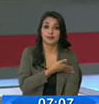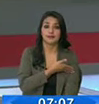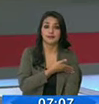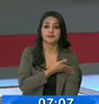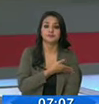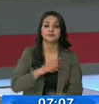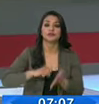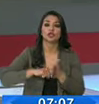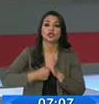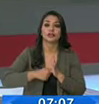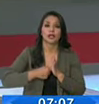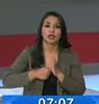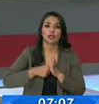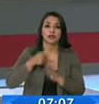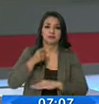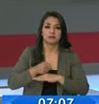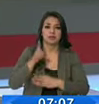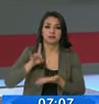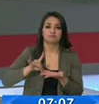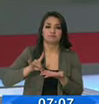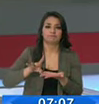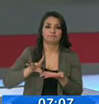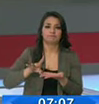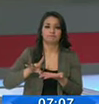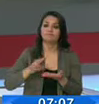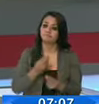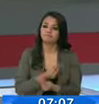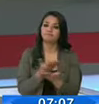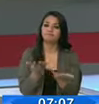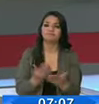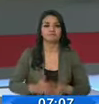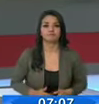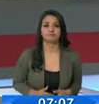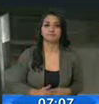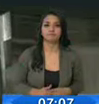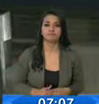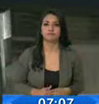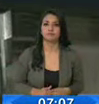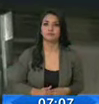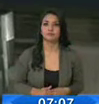destitución de la Contraloría General del Estado. Aquí les informamos.